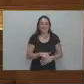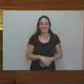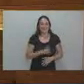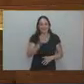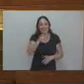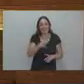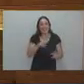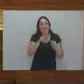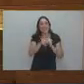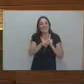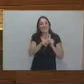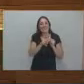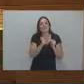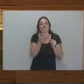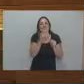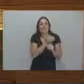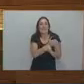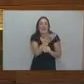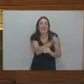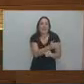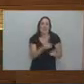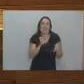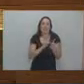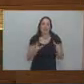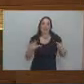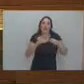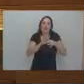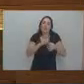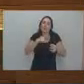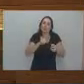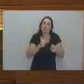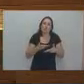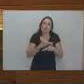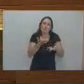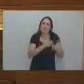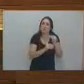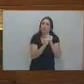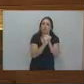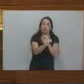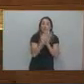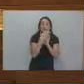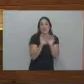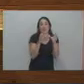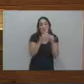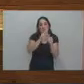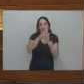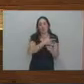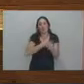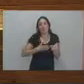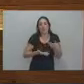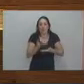hacer cambios de aliados en coaliciones electorales. Nosotros ofrecemos estabilidad para aquellos que quieran realmente impulsar el